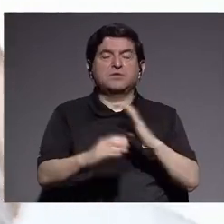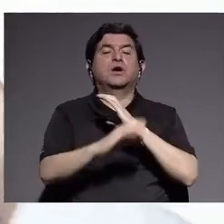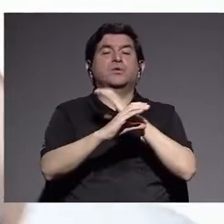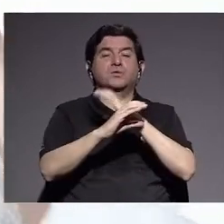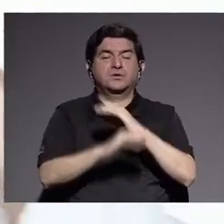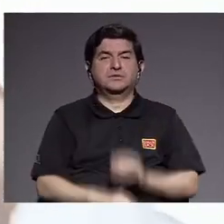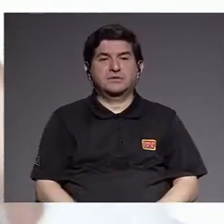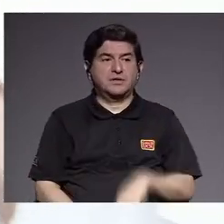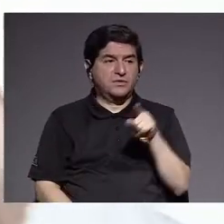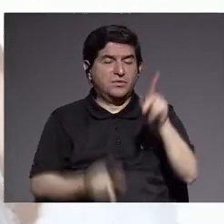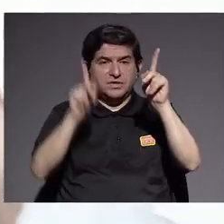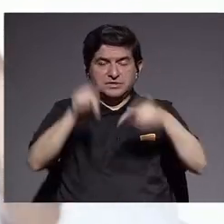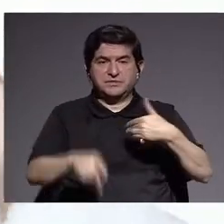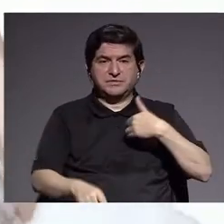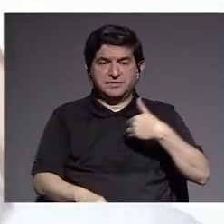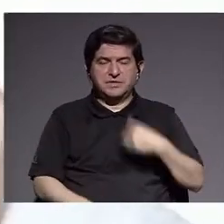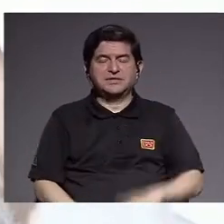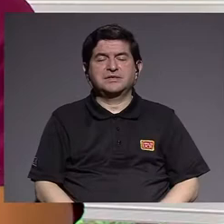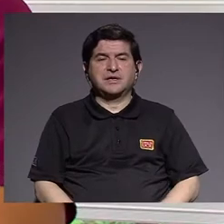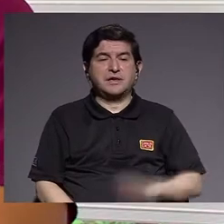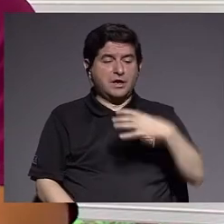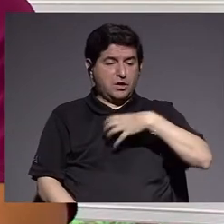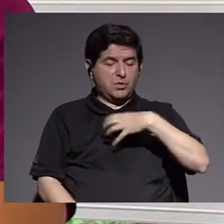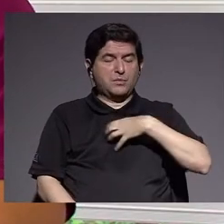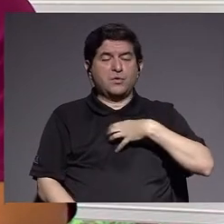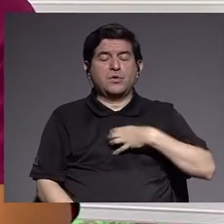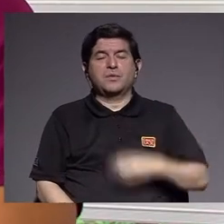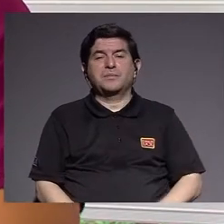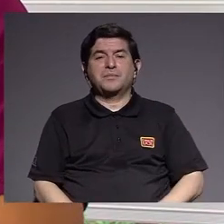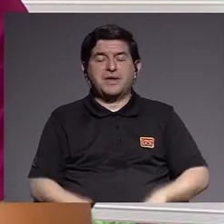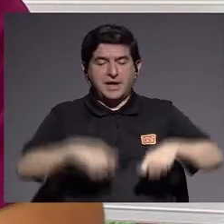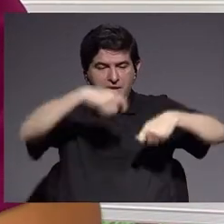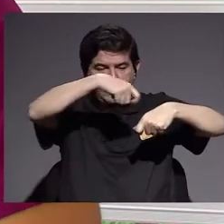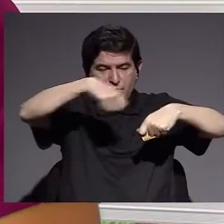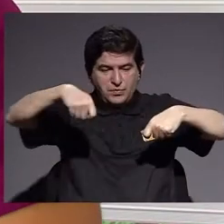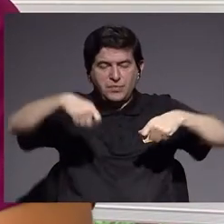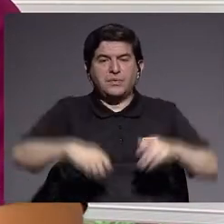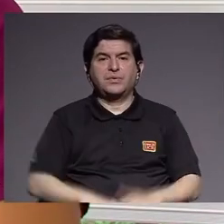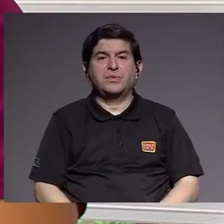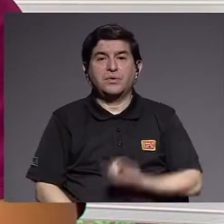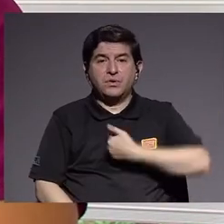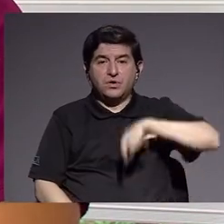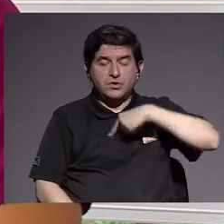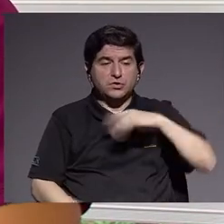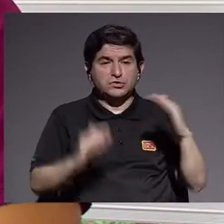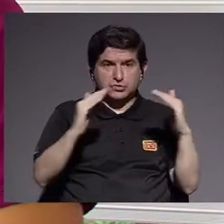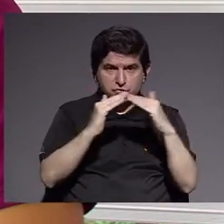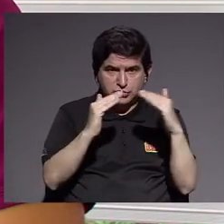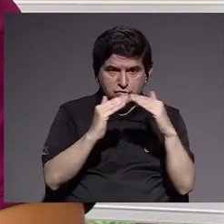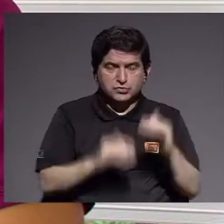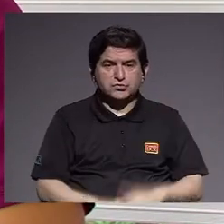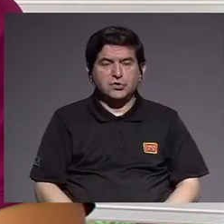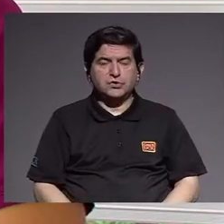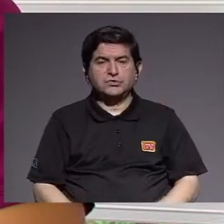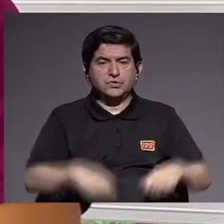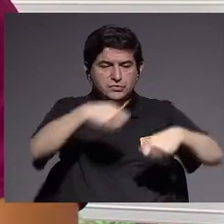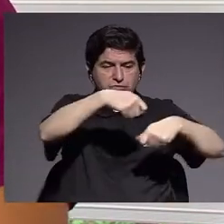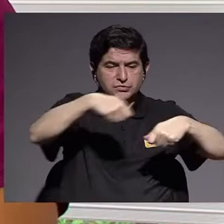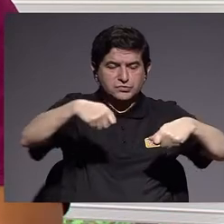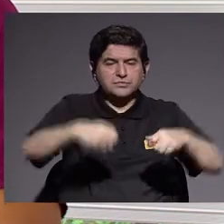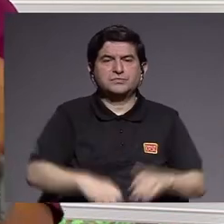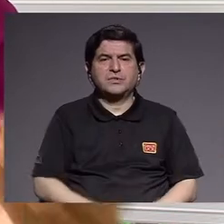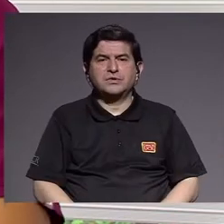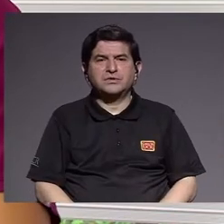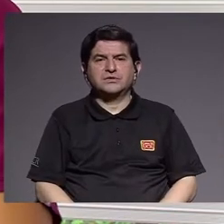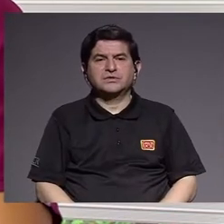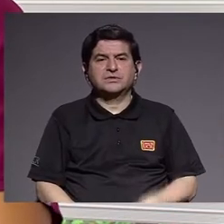porque si bien es cierto nosotros cuando estamos en casa el cepillo contra la pasta de dientes estaría contaminado completamente